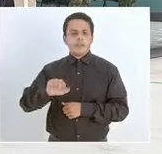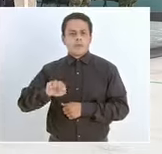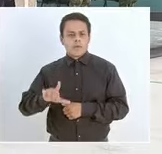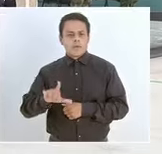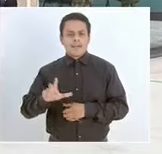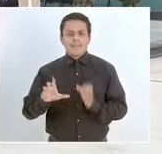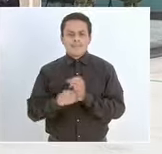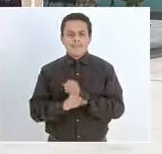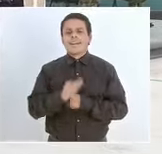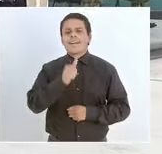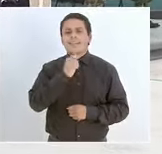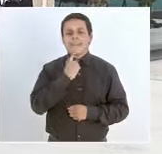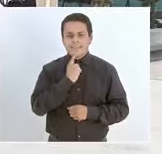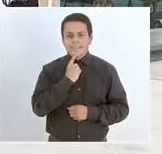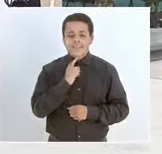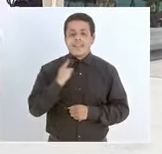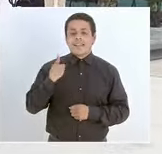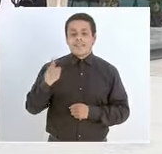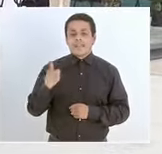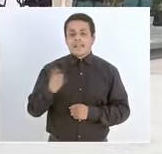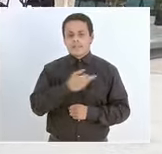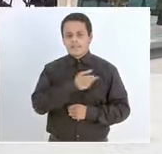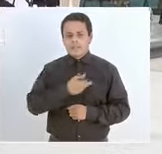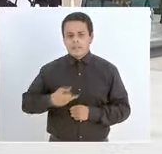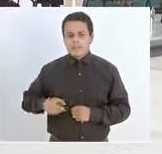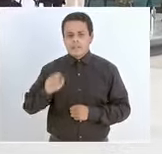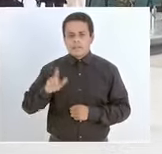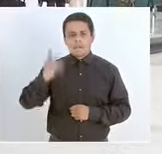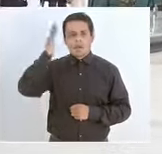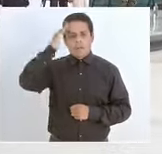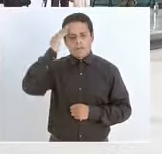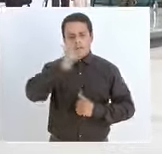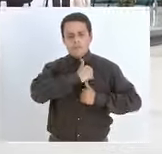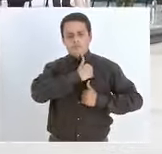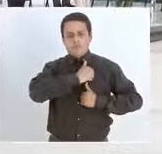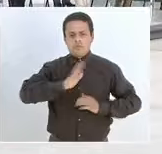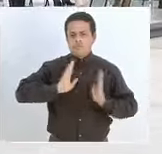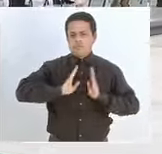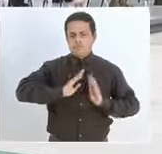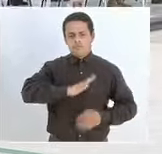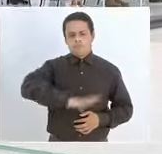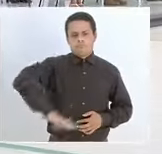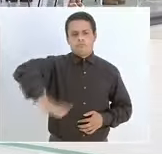Presidente de la República y Comandante Supremo de las Fuerzas Armadas.